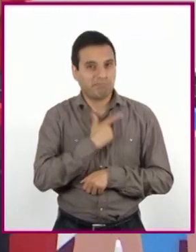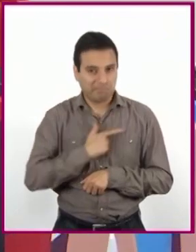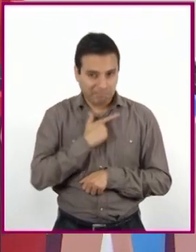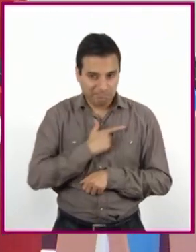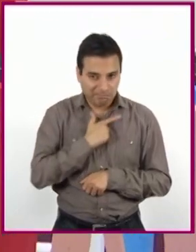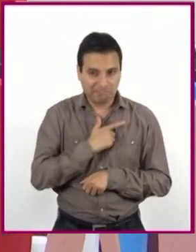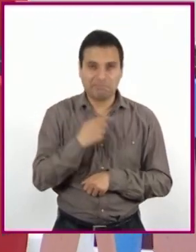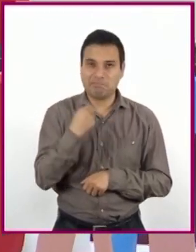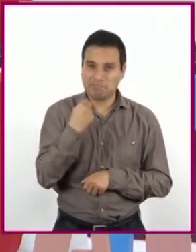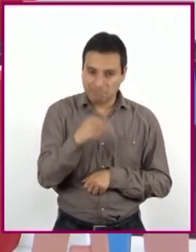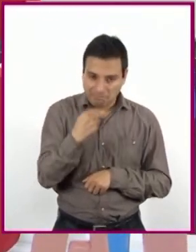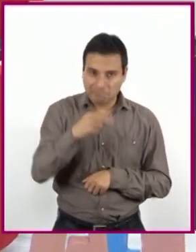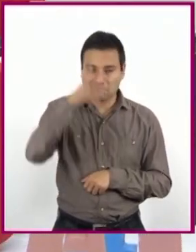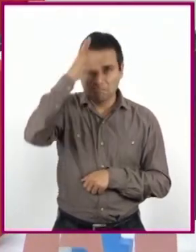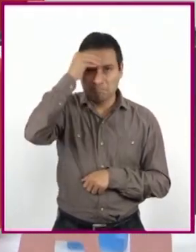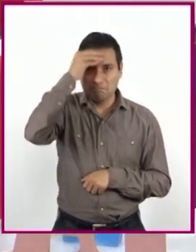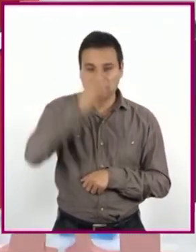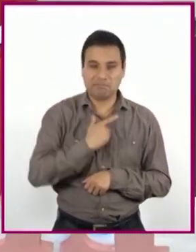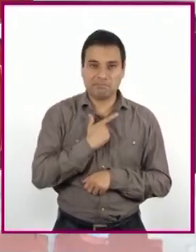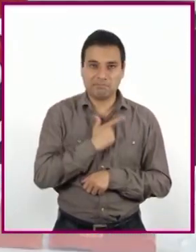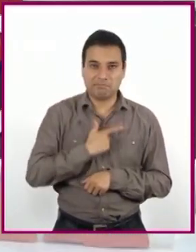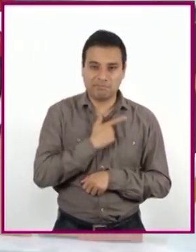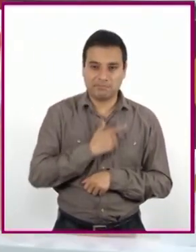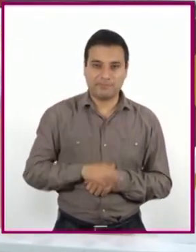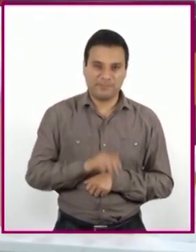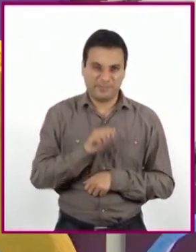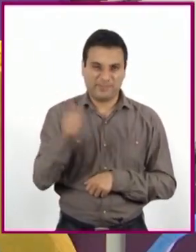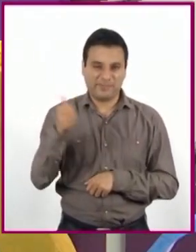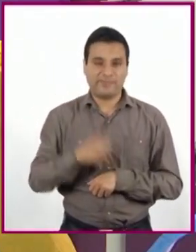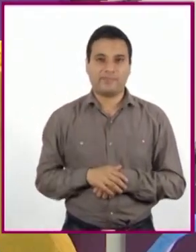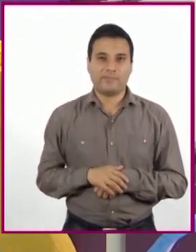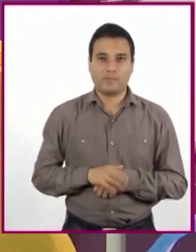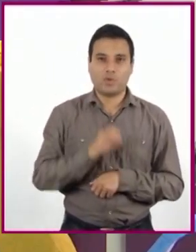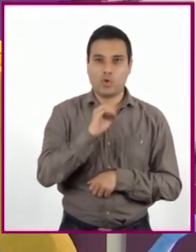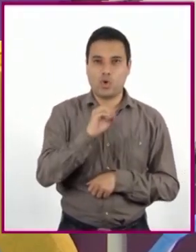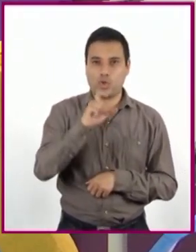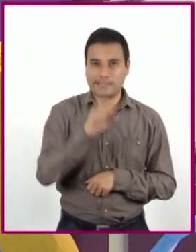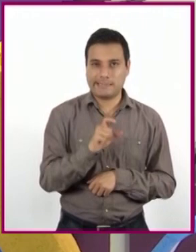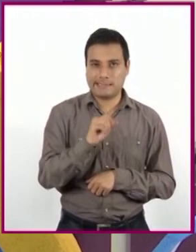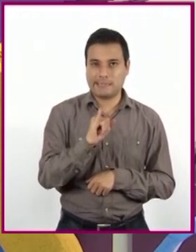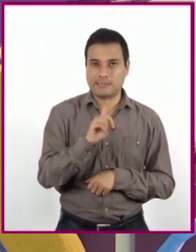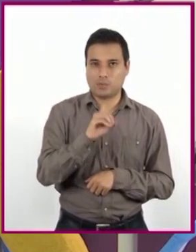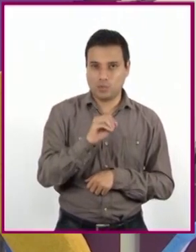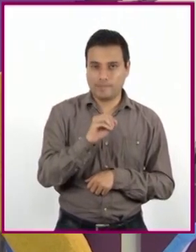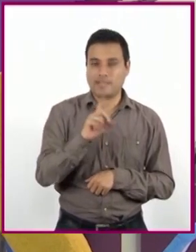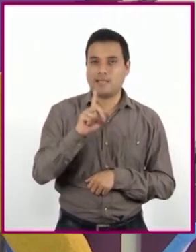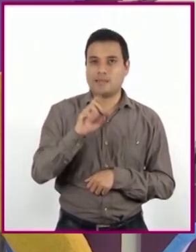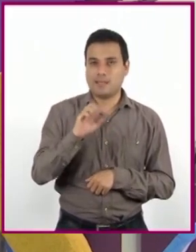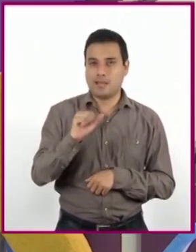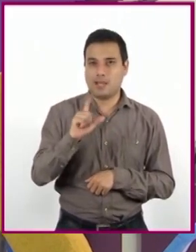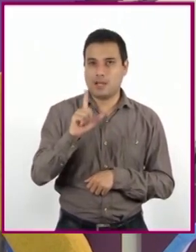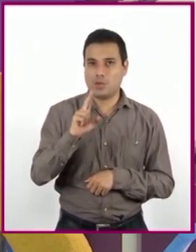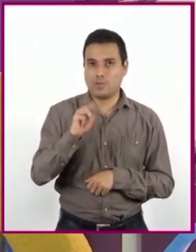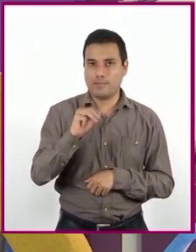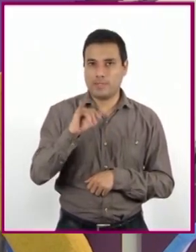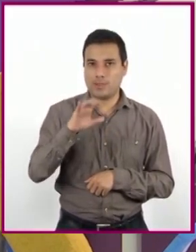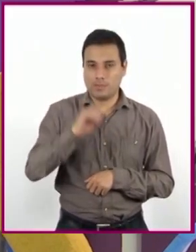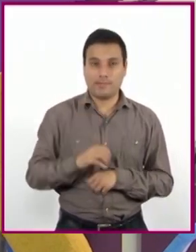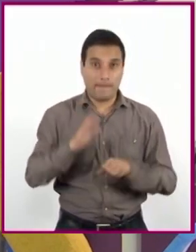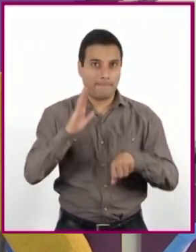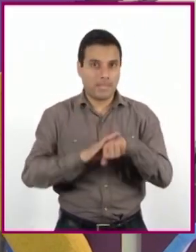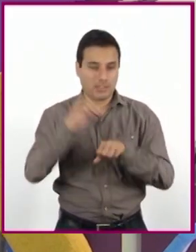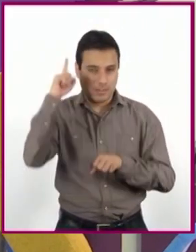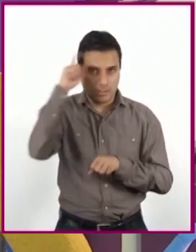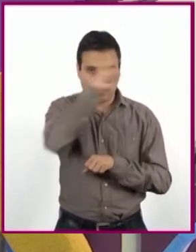las fórmulas de los compuestos. Hagamos el del óxido de aluminio. Es más complicado, pero lo vamos a lograr.